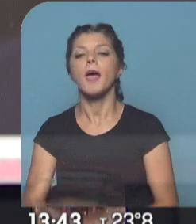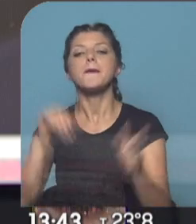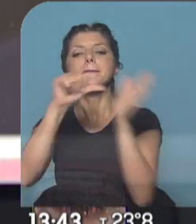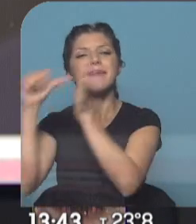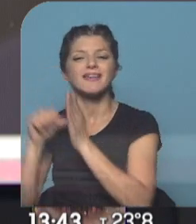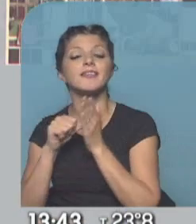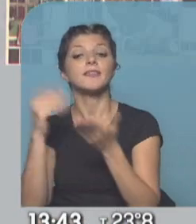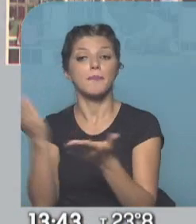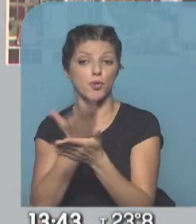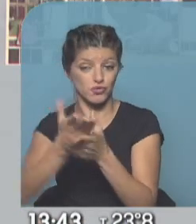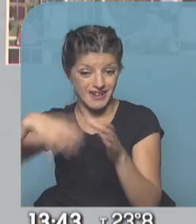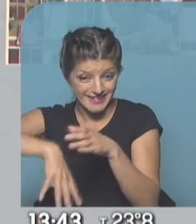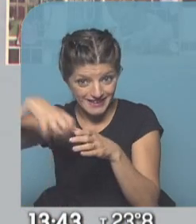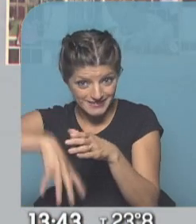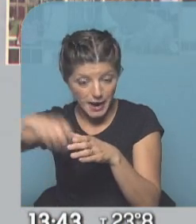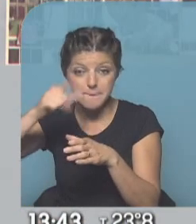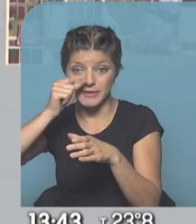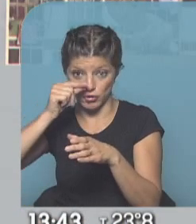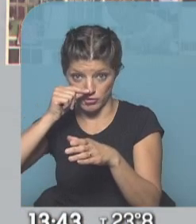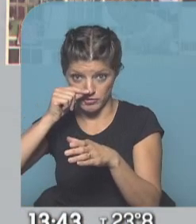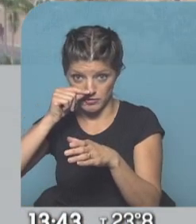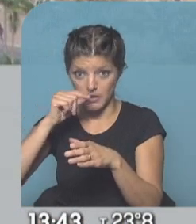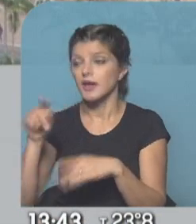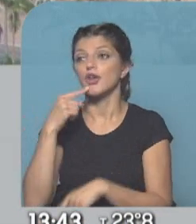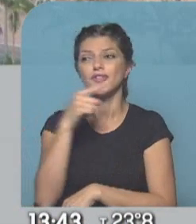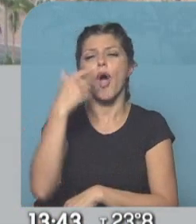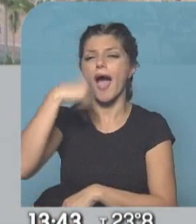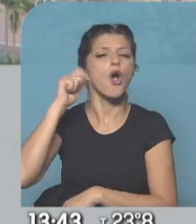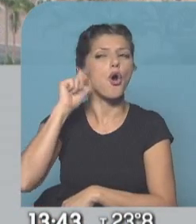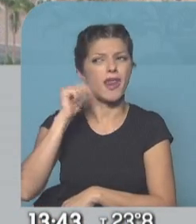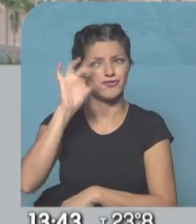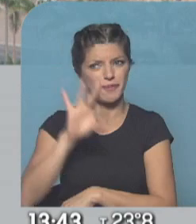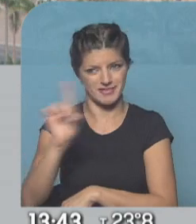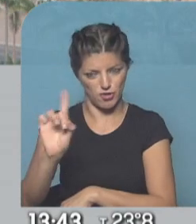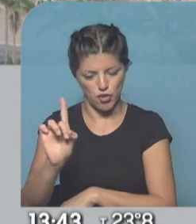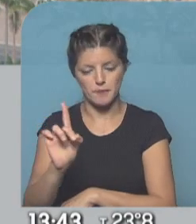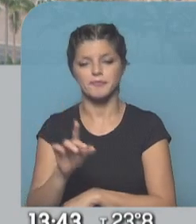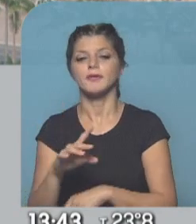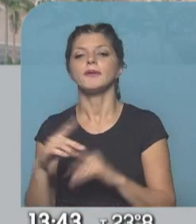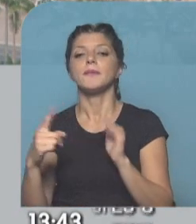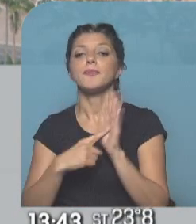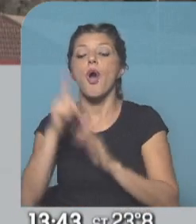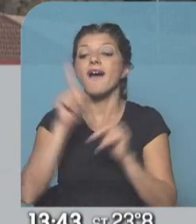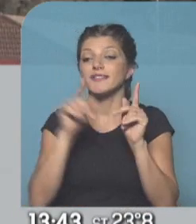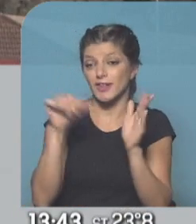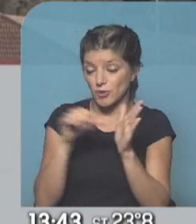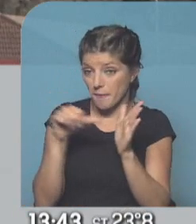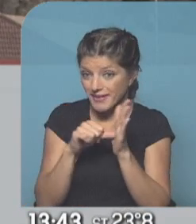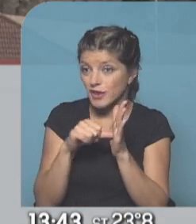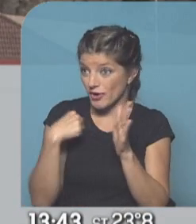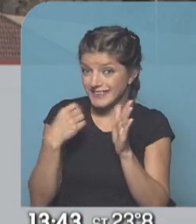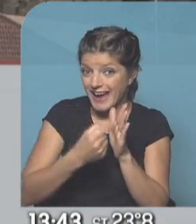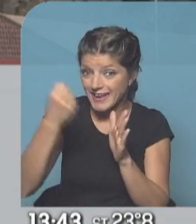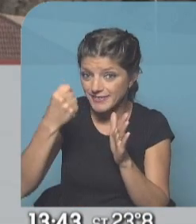este caso sí, Inde, coincido con vos, que no es exclusivo de Angola, es que en muchos casos no han sabido con esa renta